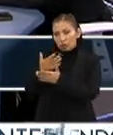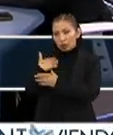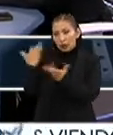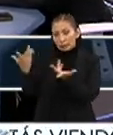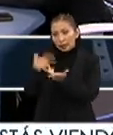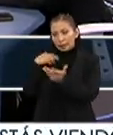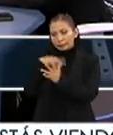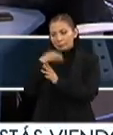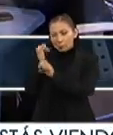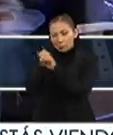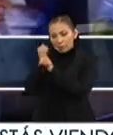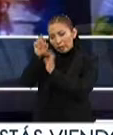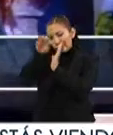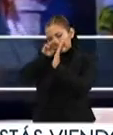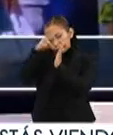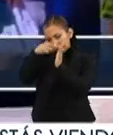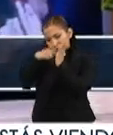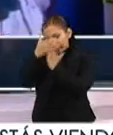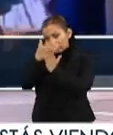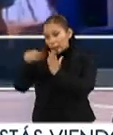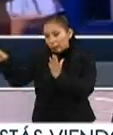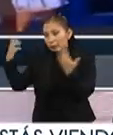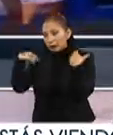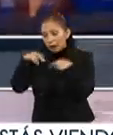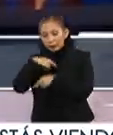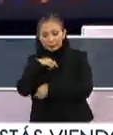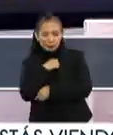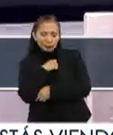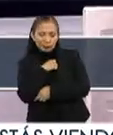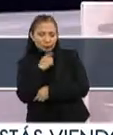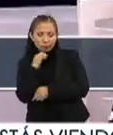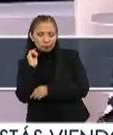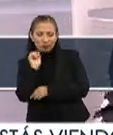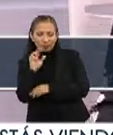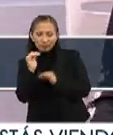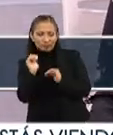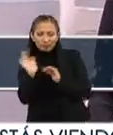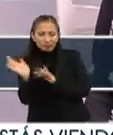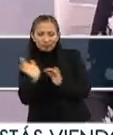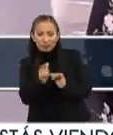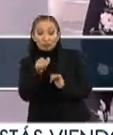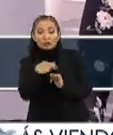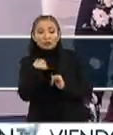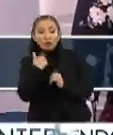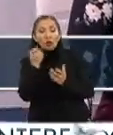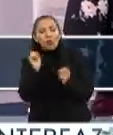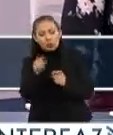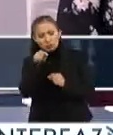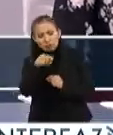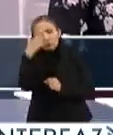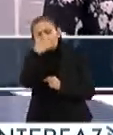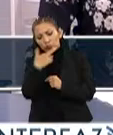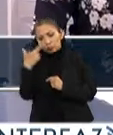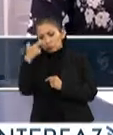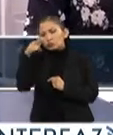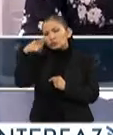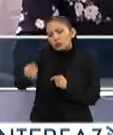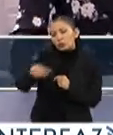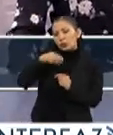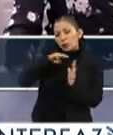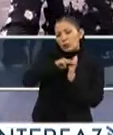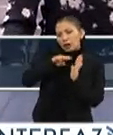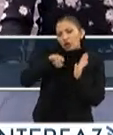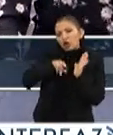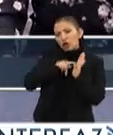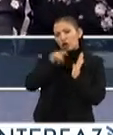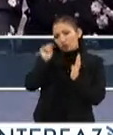mi protocolo de investigación, los maestros como que limitaban mucho esa parte de decirte, ok, vas a revisar tu marco teórico,